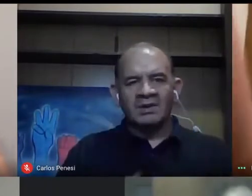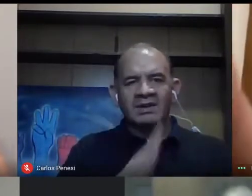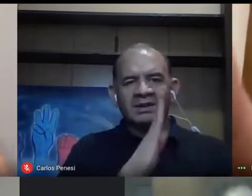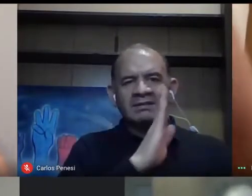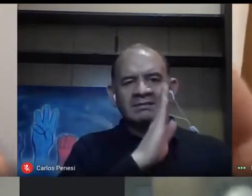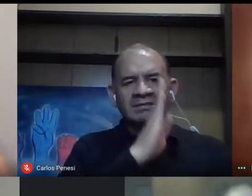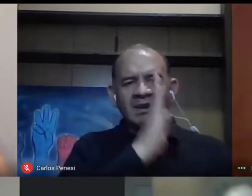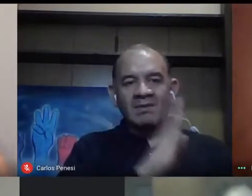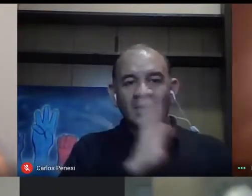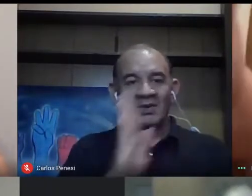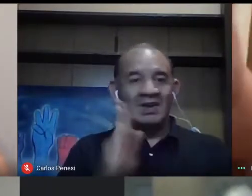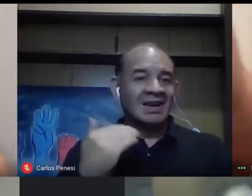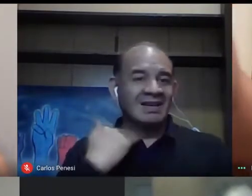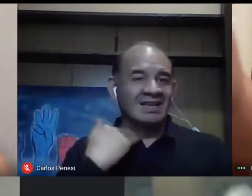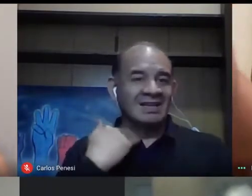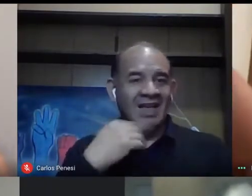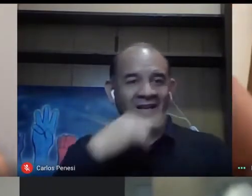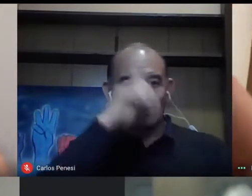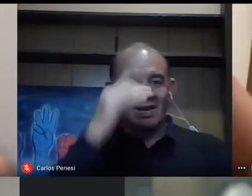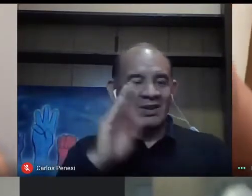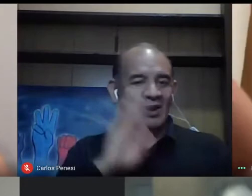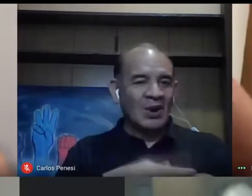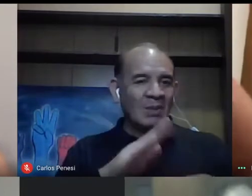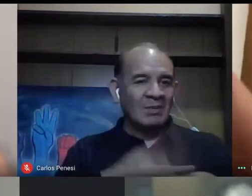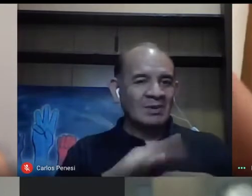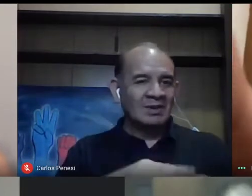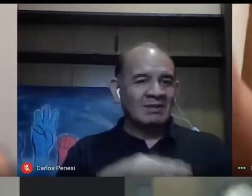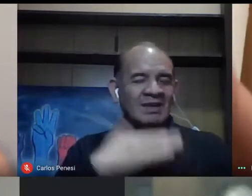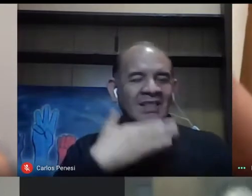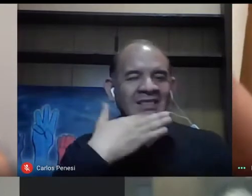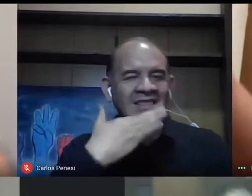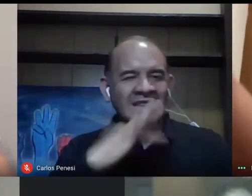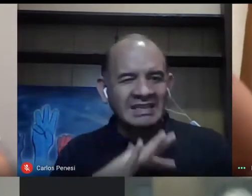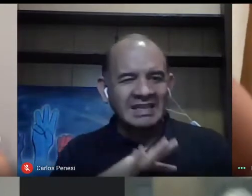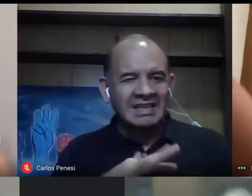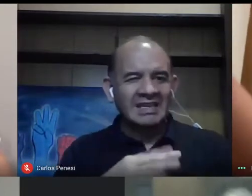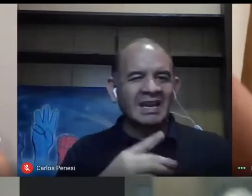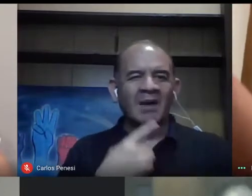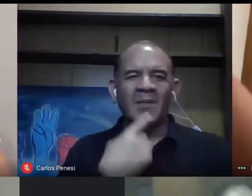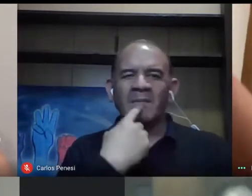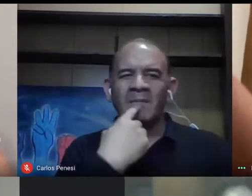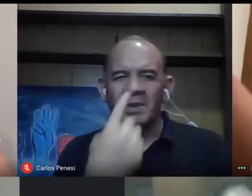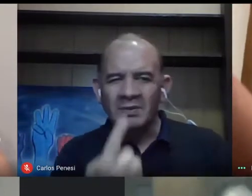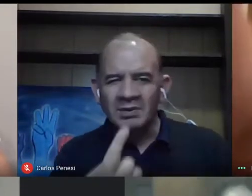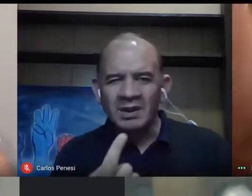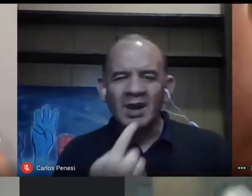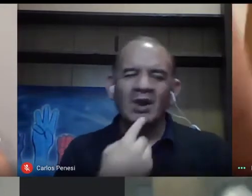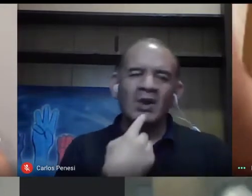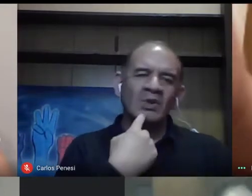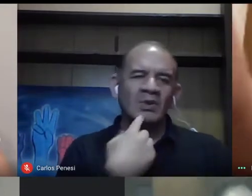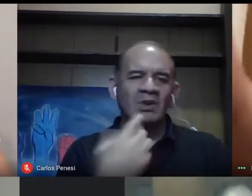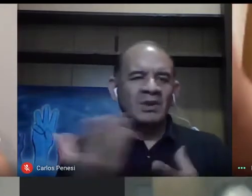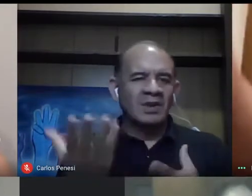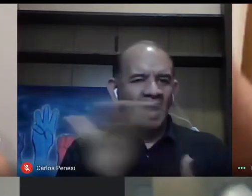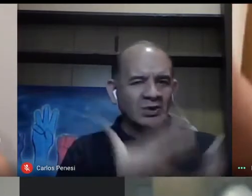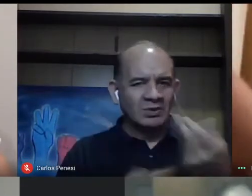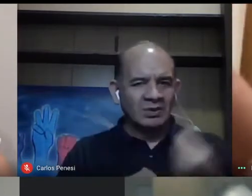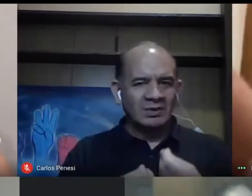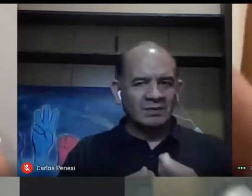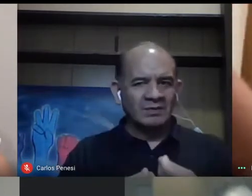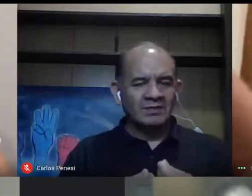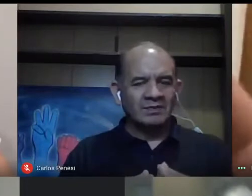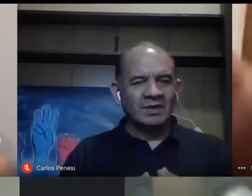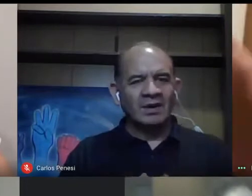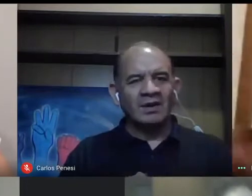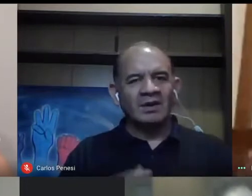catálogo, y por eso construir la red claramente tiene que ser con las bibliotecas y demás, pero digamos, ahí es donde hay un rol de